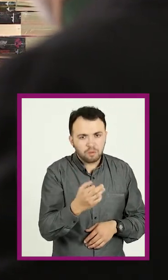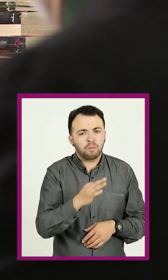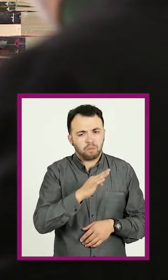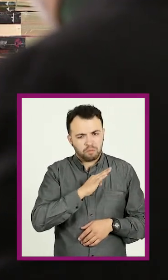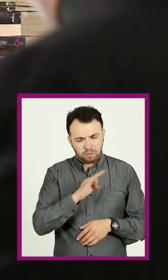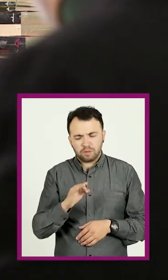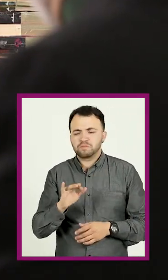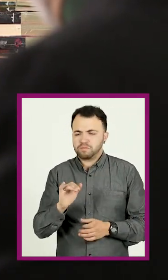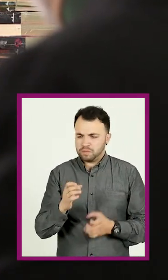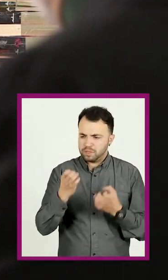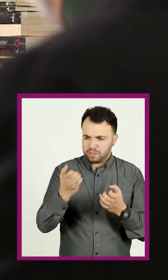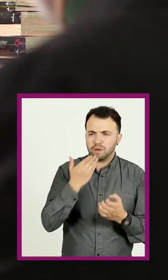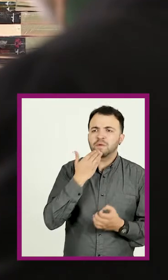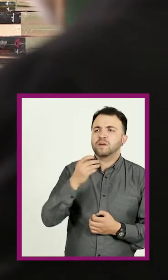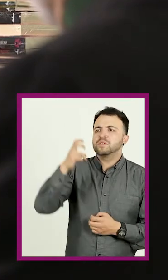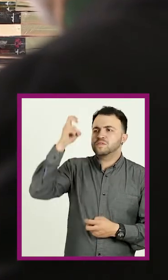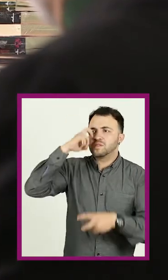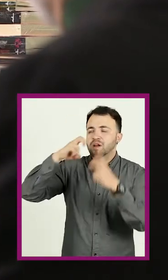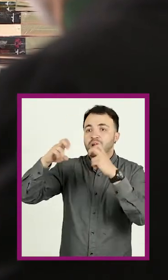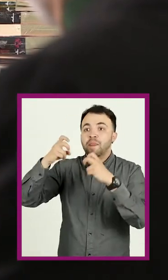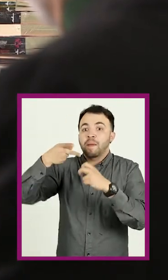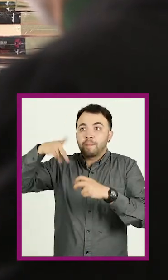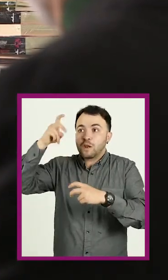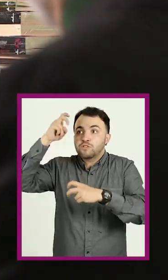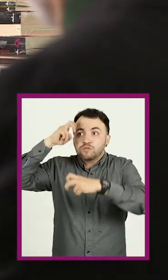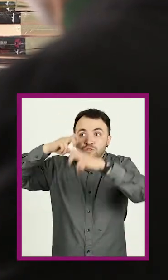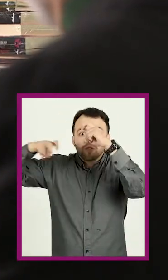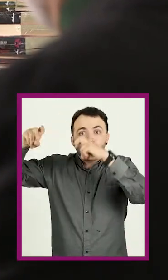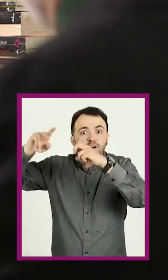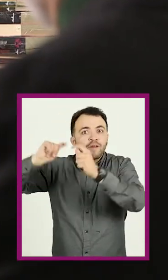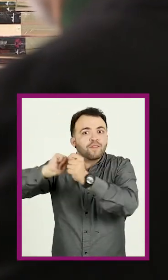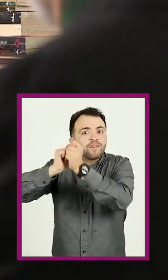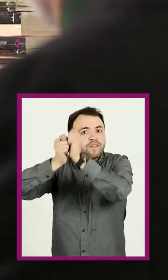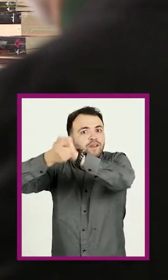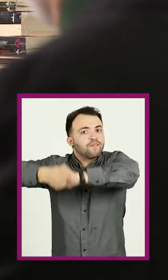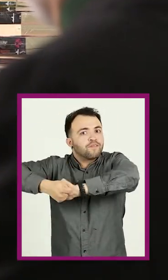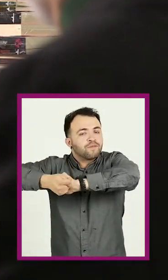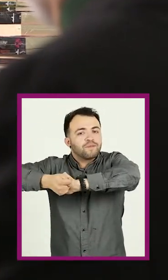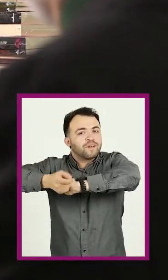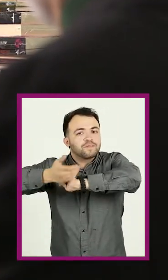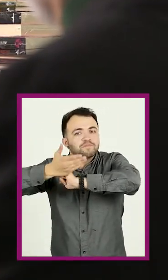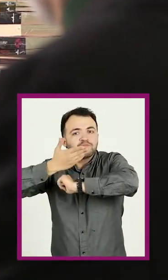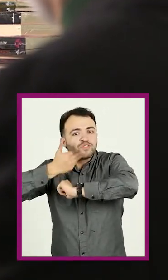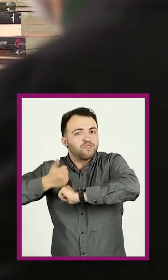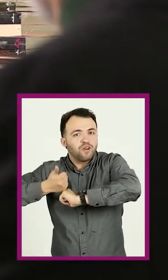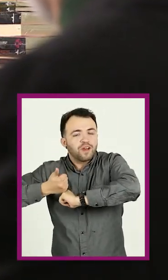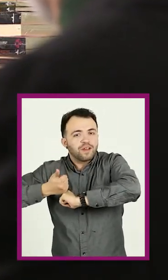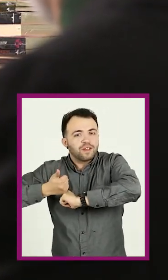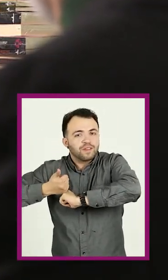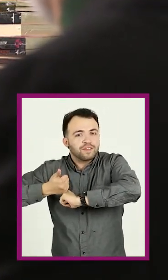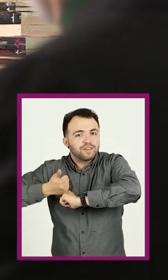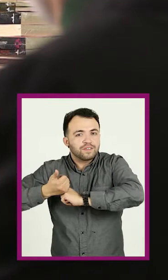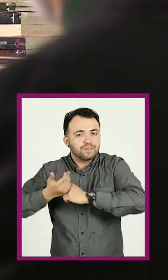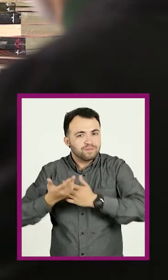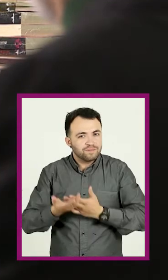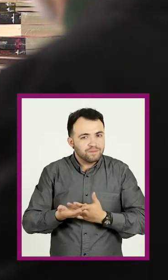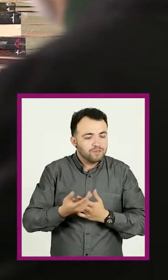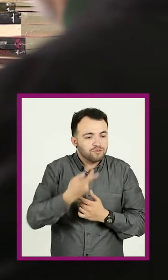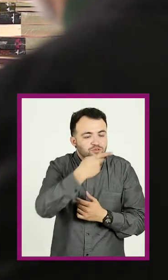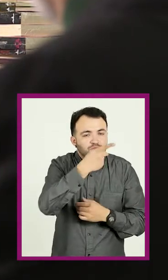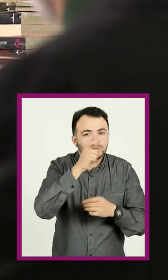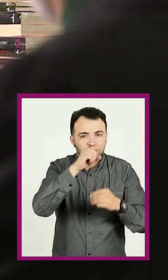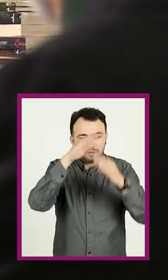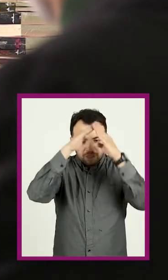por sí misma. Claro. La razón del sueño, como le llama Sánchez Vázquez, la razón del sueño que está proponiendo Sor Juana Inés de la